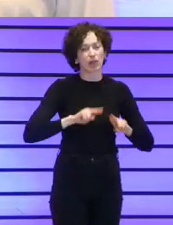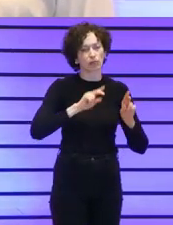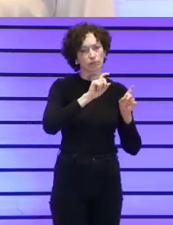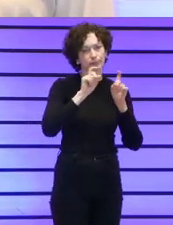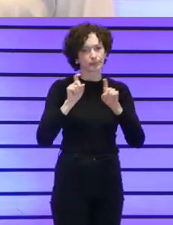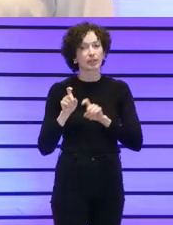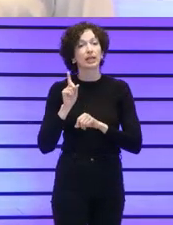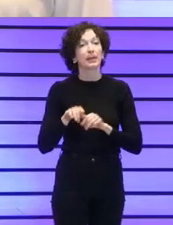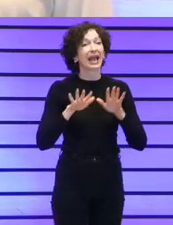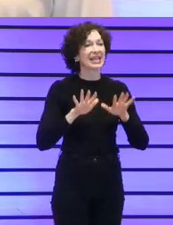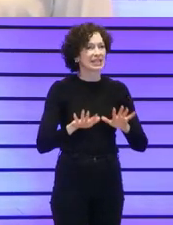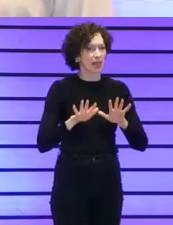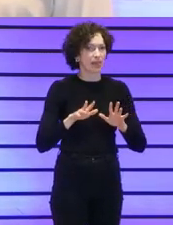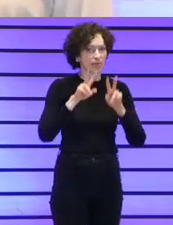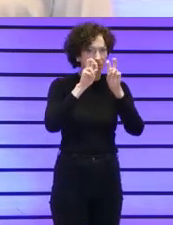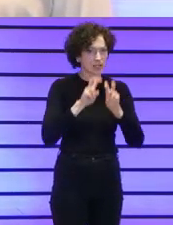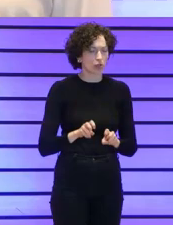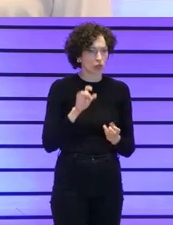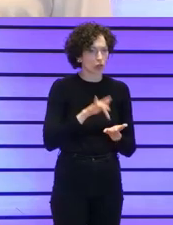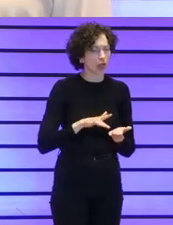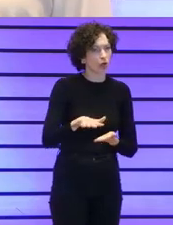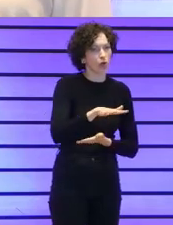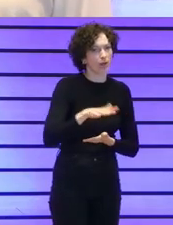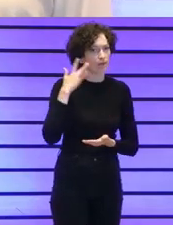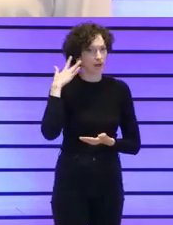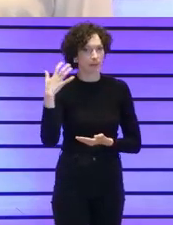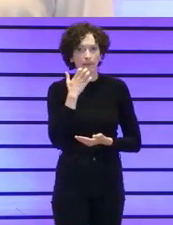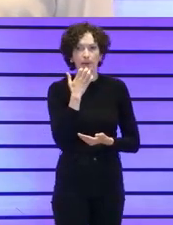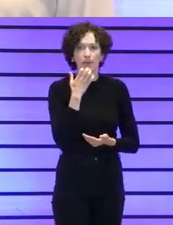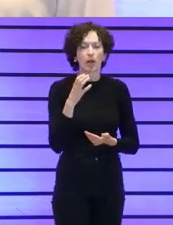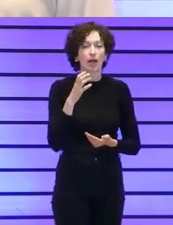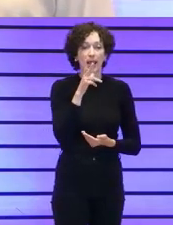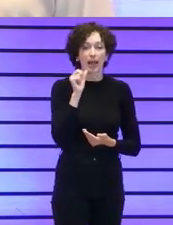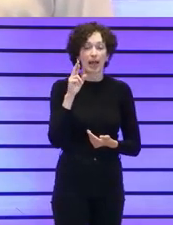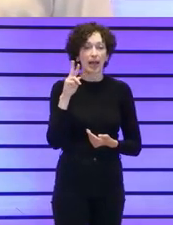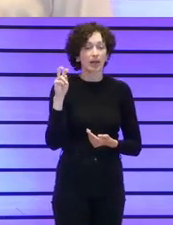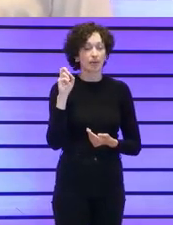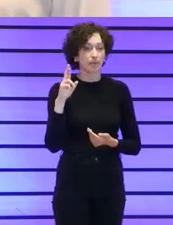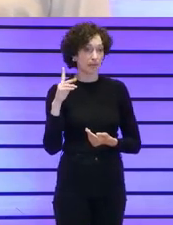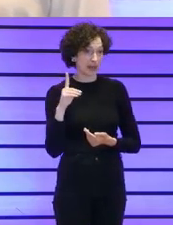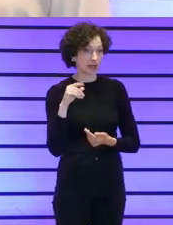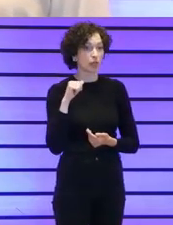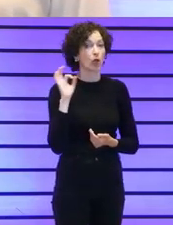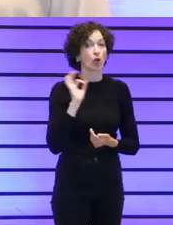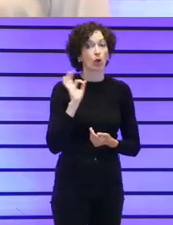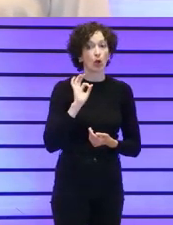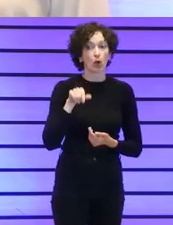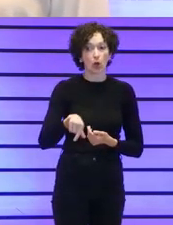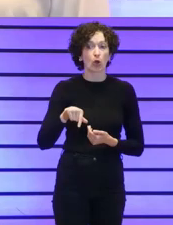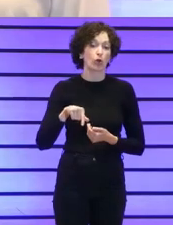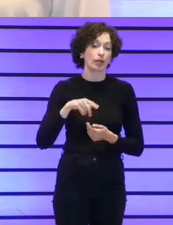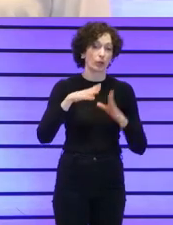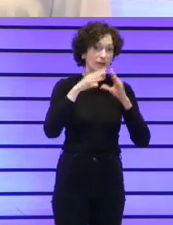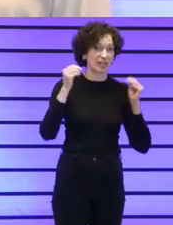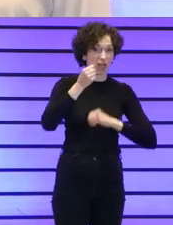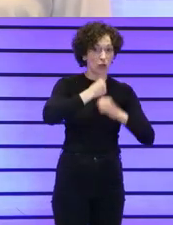estancias de investigación en sitios tan prestigiosos como la Harvard Kennedy School o la London School of Economics.